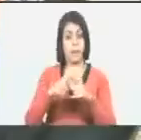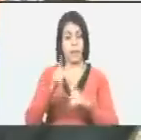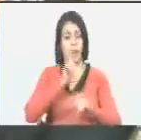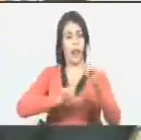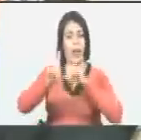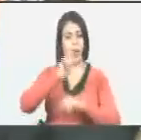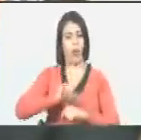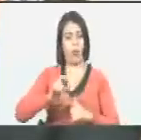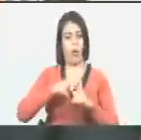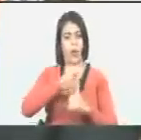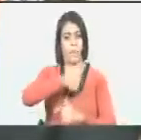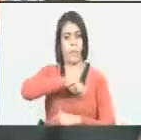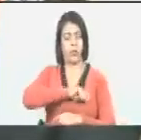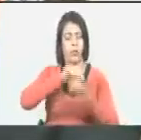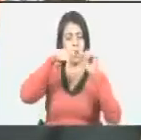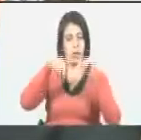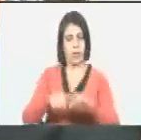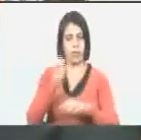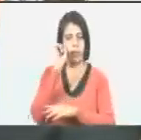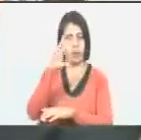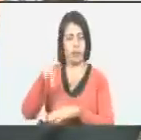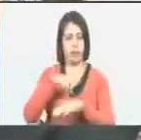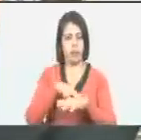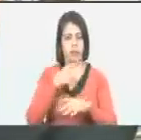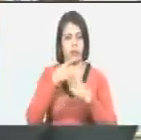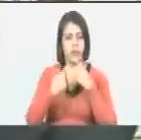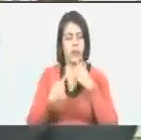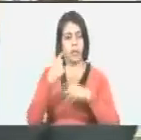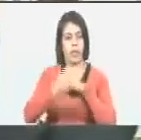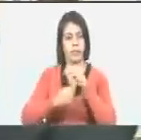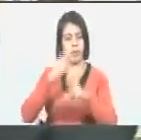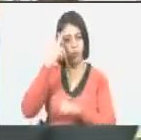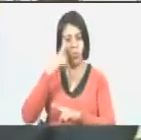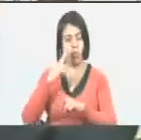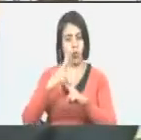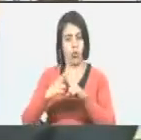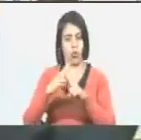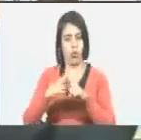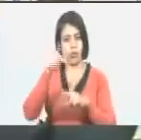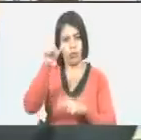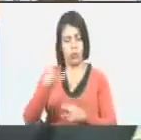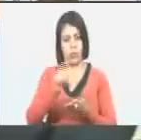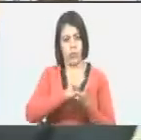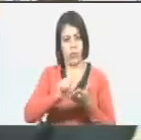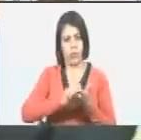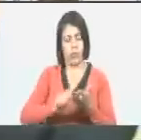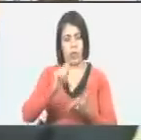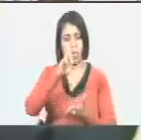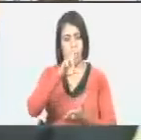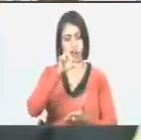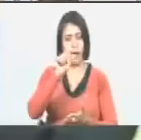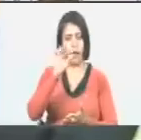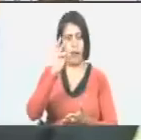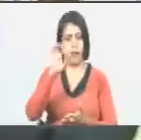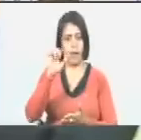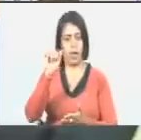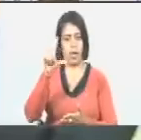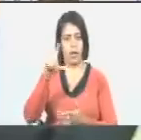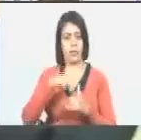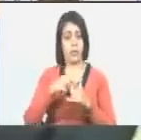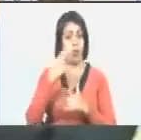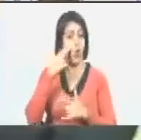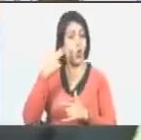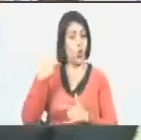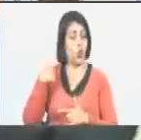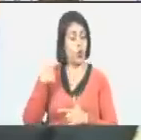En consecuencia, esta Asamblea Nacional debe hacer un reconocimiento al escritor Rafael Cadena y además enorgullecerse